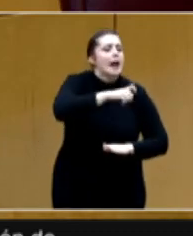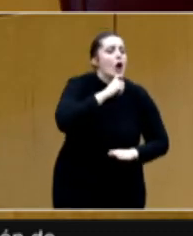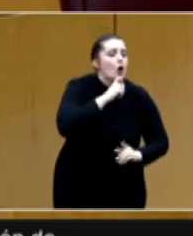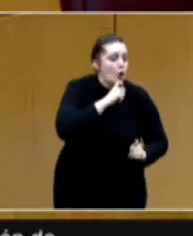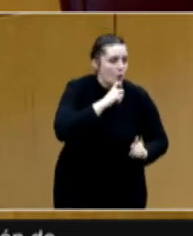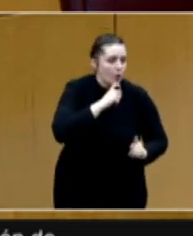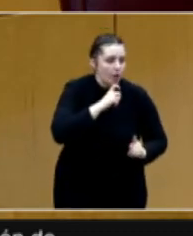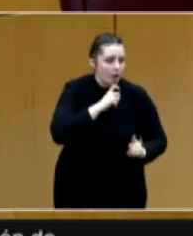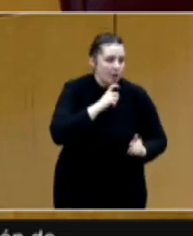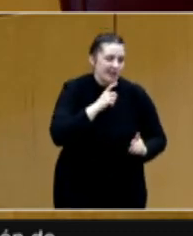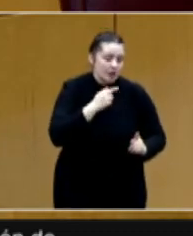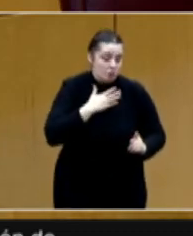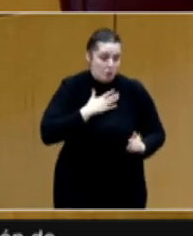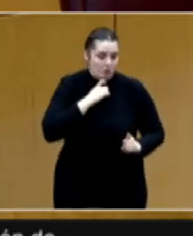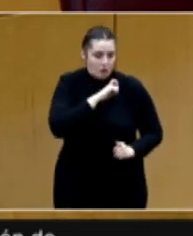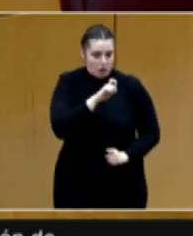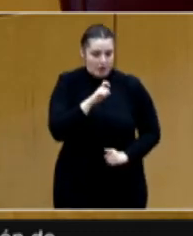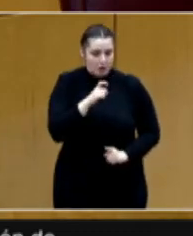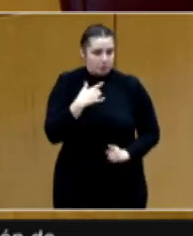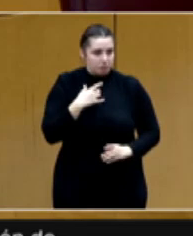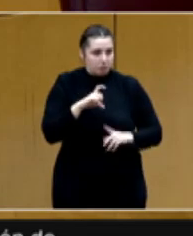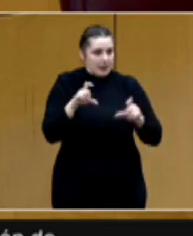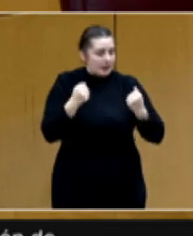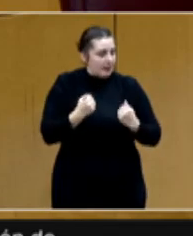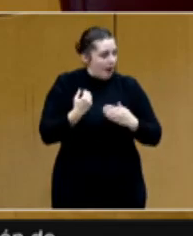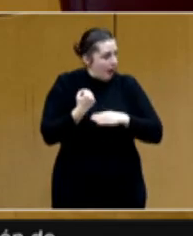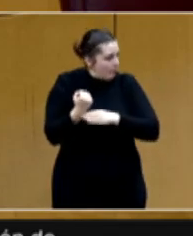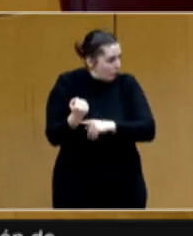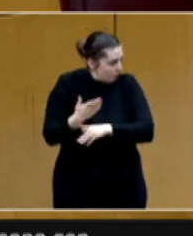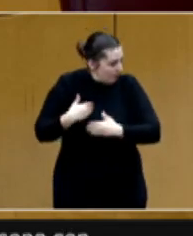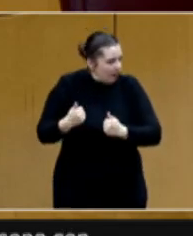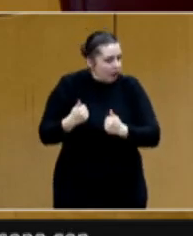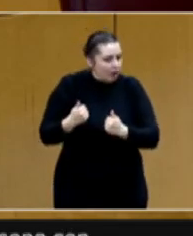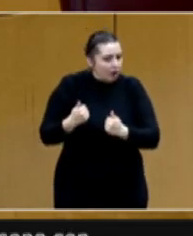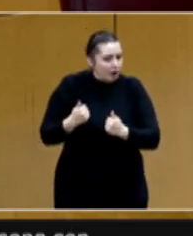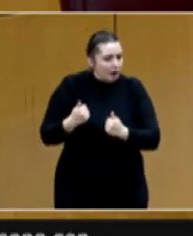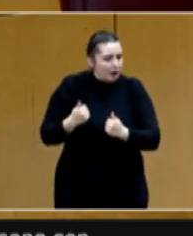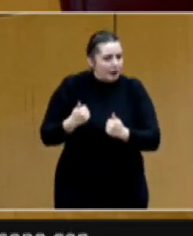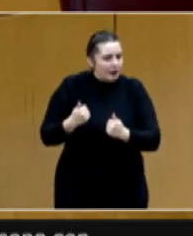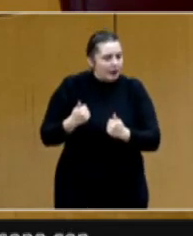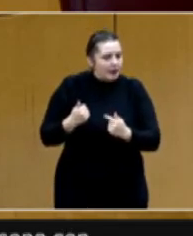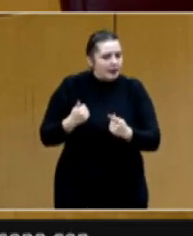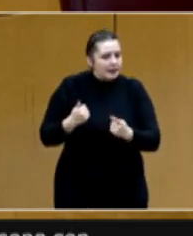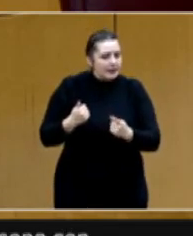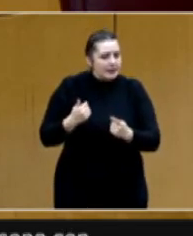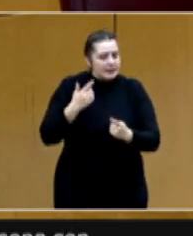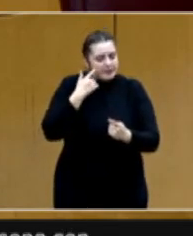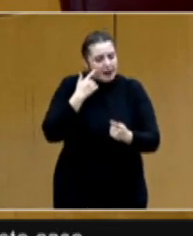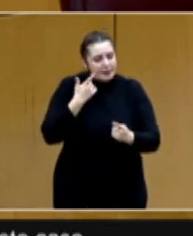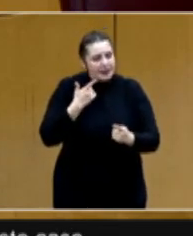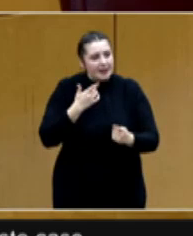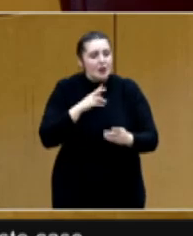este caso la nuestra pero cualquier entidad de apoyo lo que tiene que concebirse es como la barandilla de la escalera